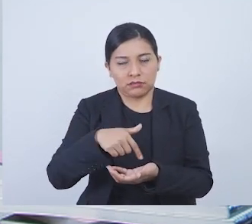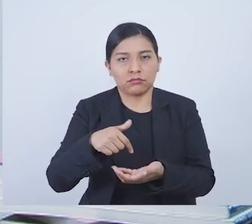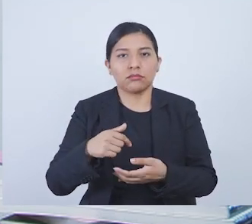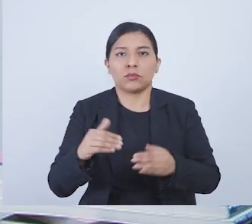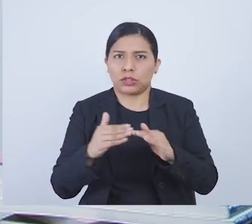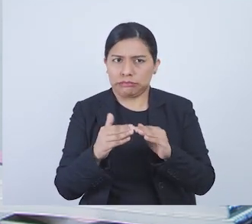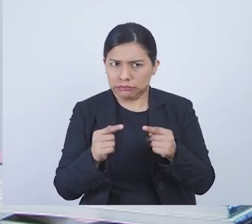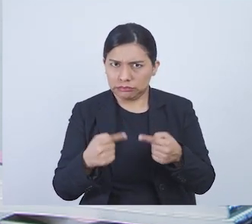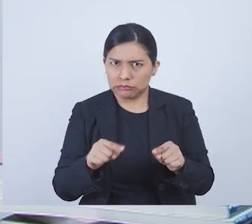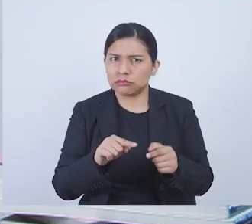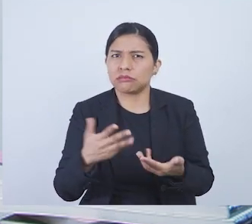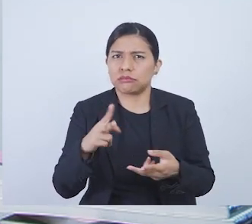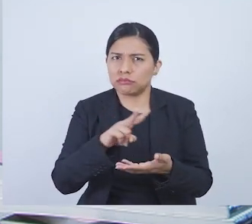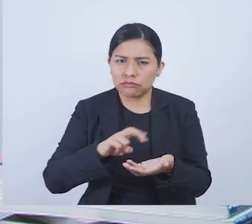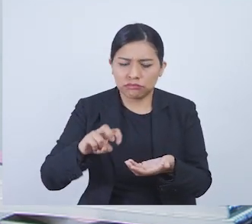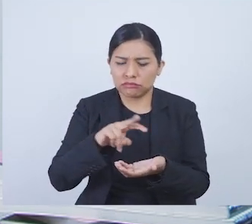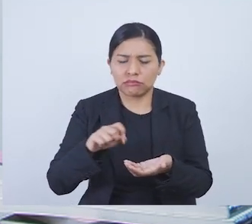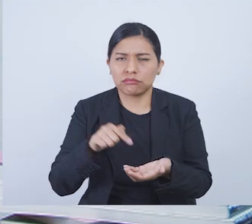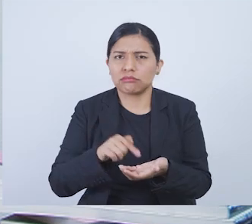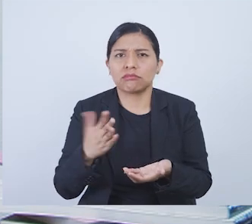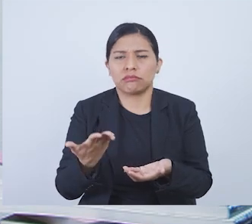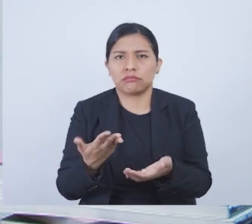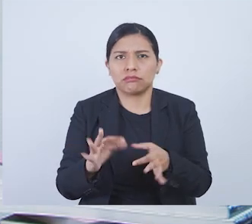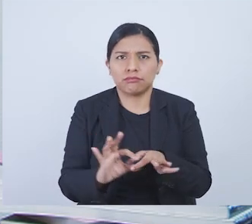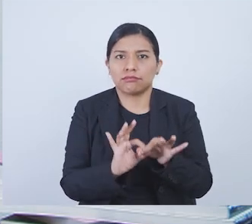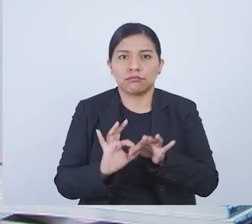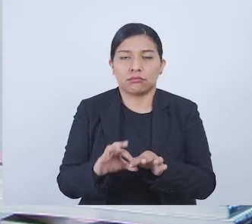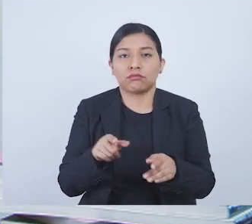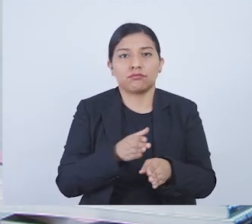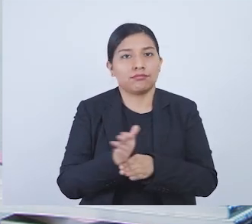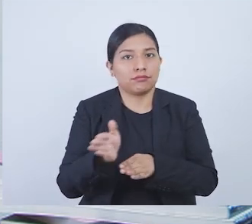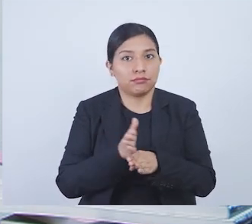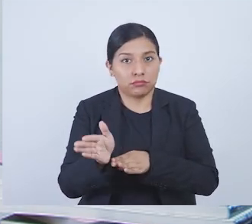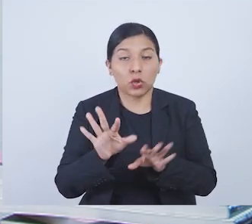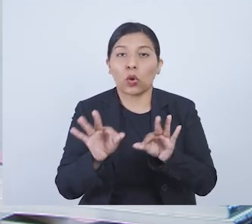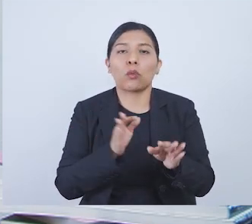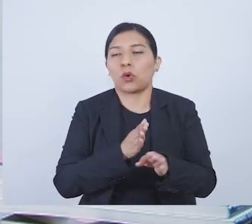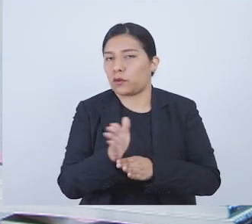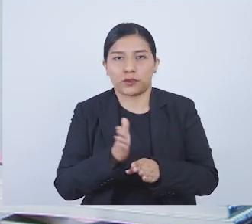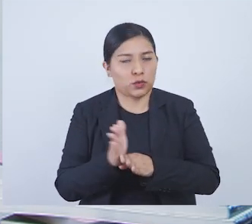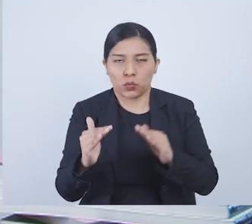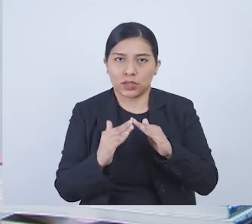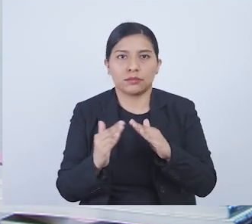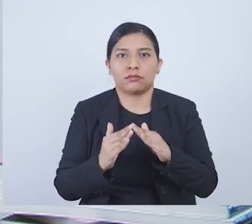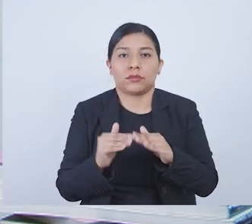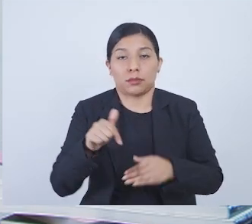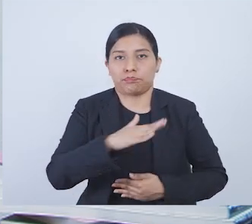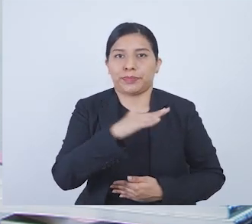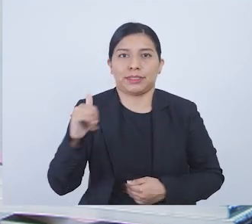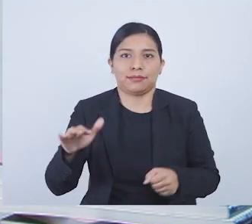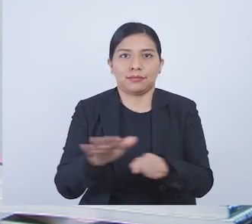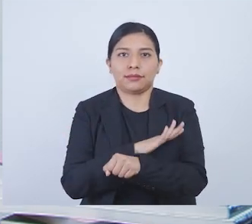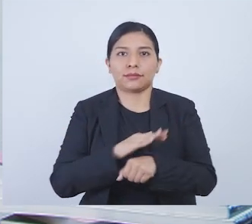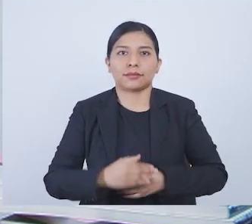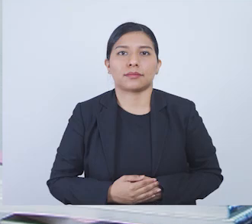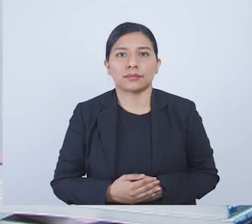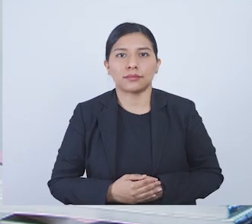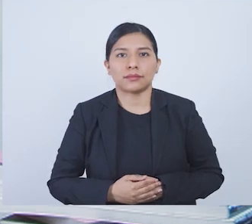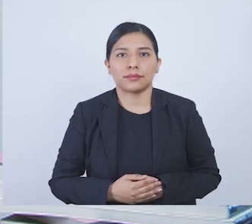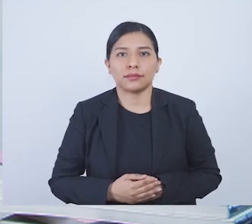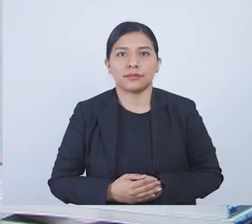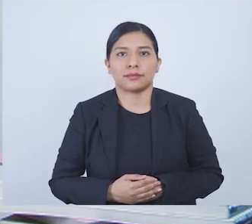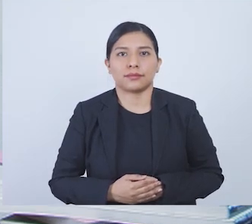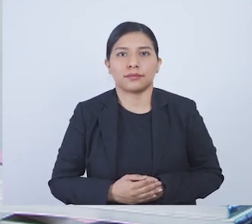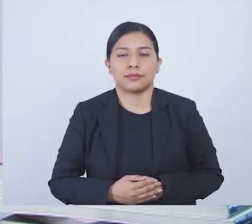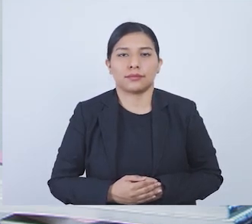seguimiento también y de trabajo directo con docentes especialistas y no especialistas de todo el país. Por supuesto, una de